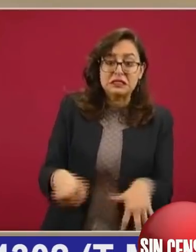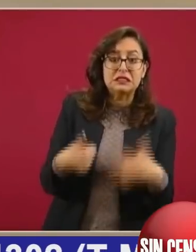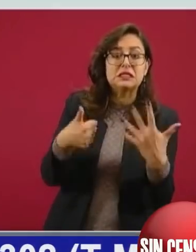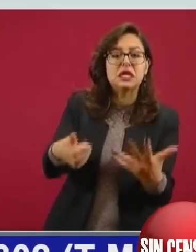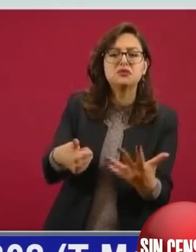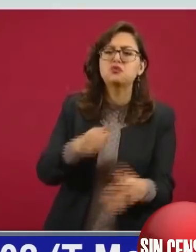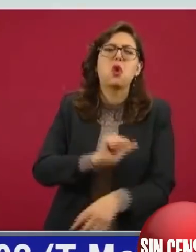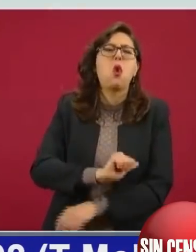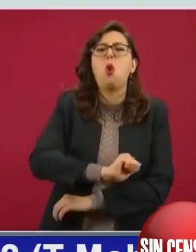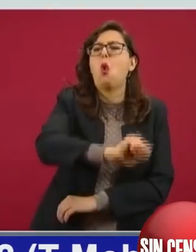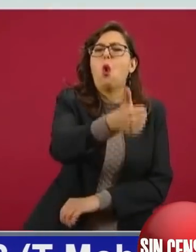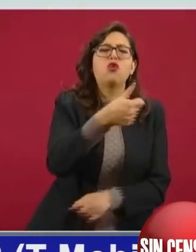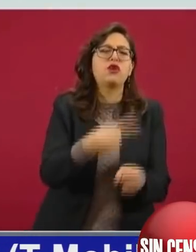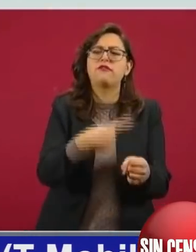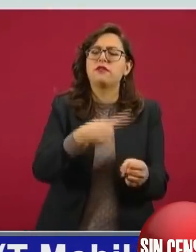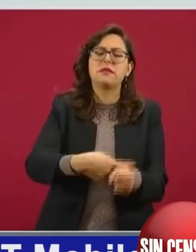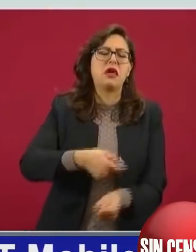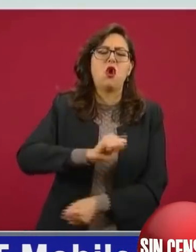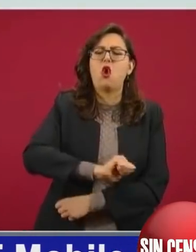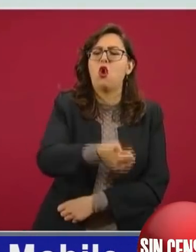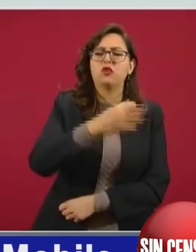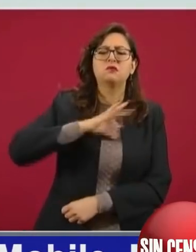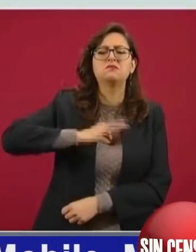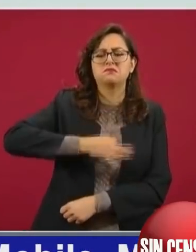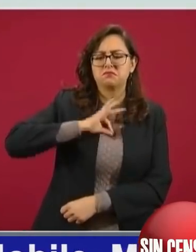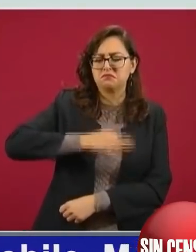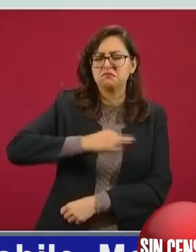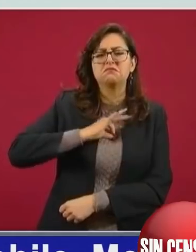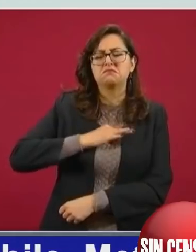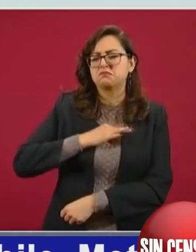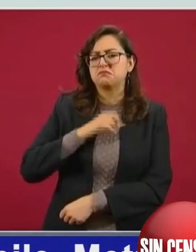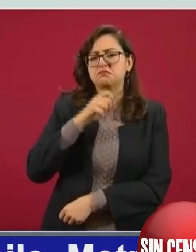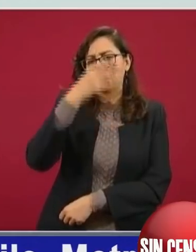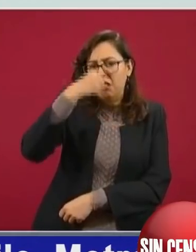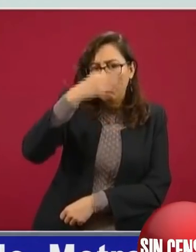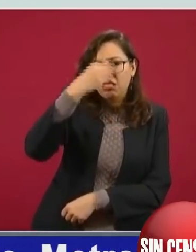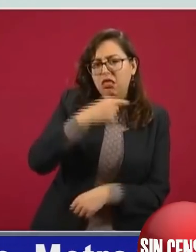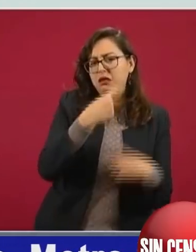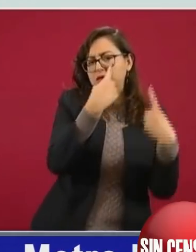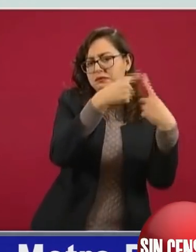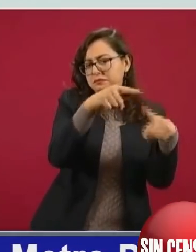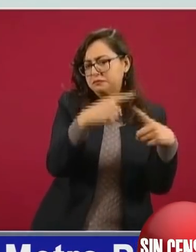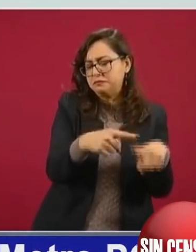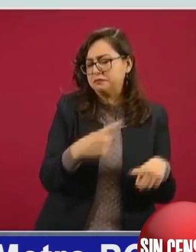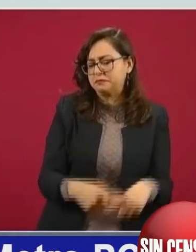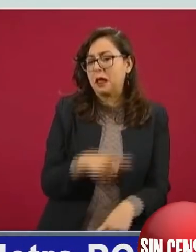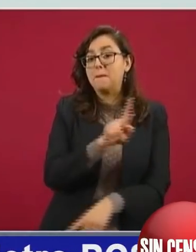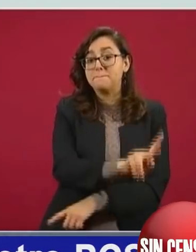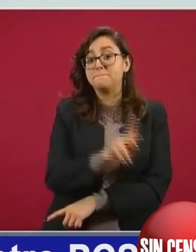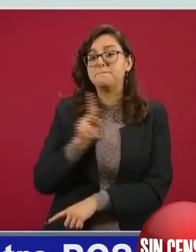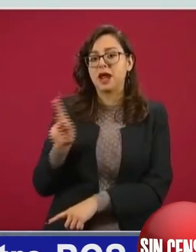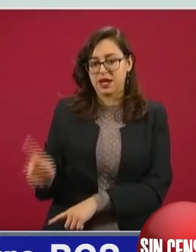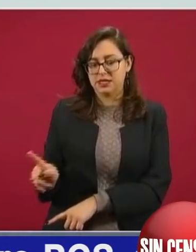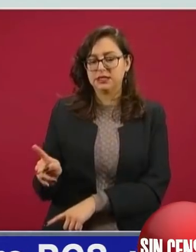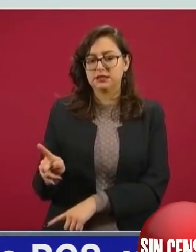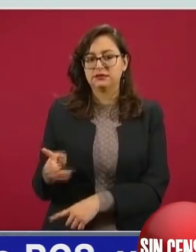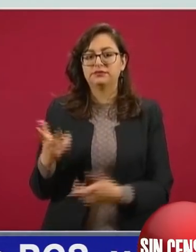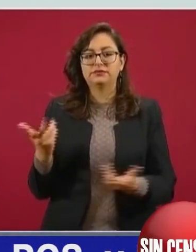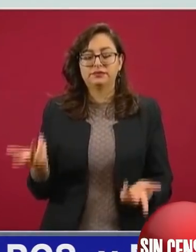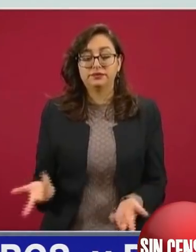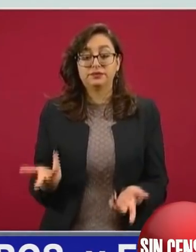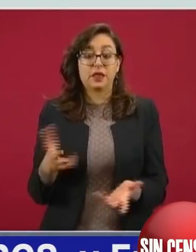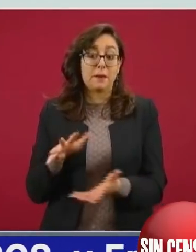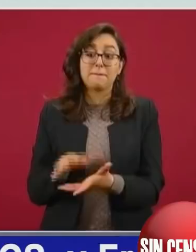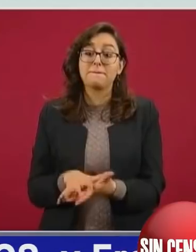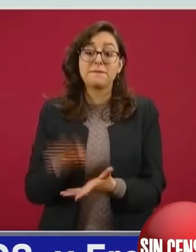infecciosa, viral, que puede causar síntomas semejantes, particularmente cuando hablamos de que la gran mayoría de